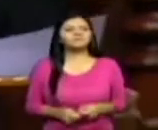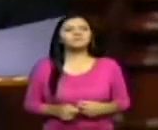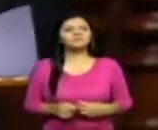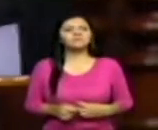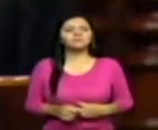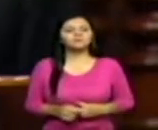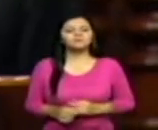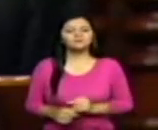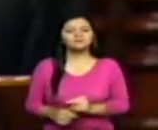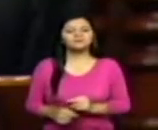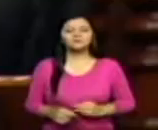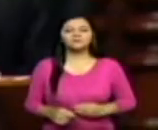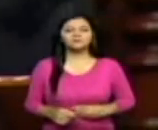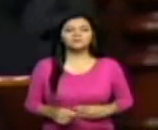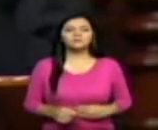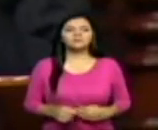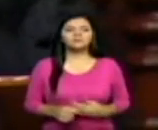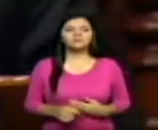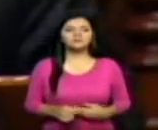lo haremos.